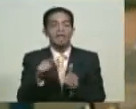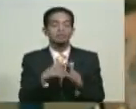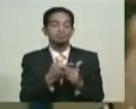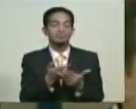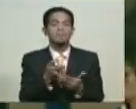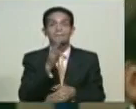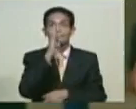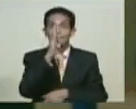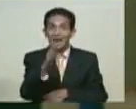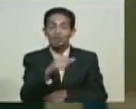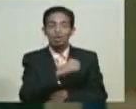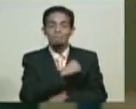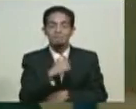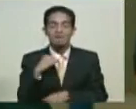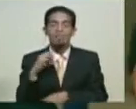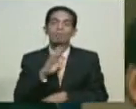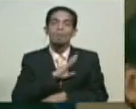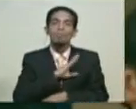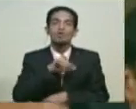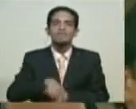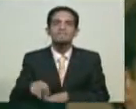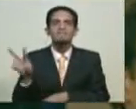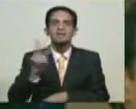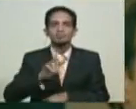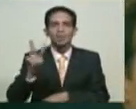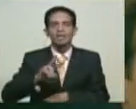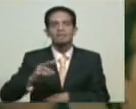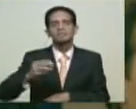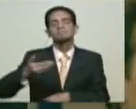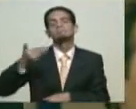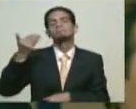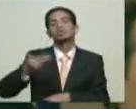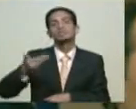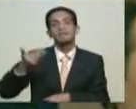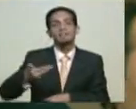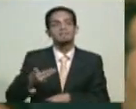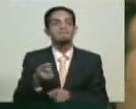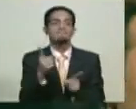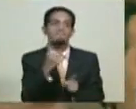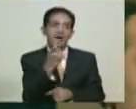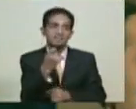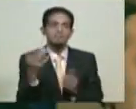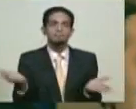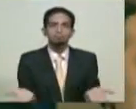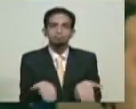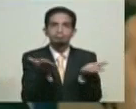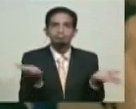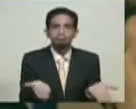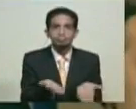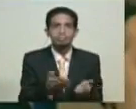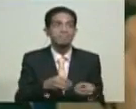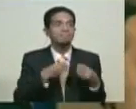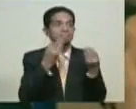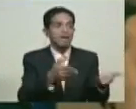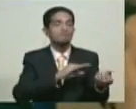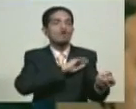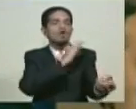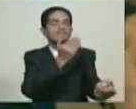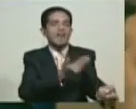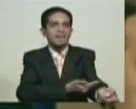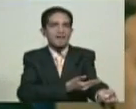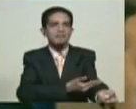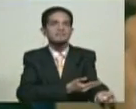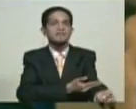nuestra, esta banca privada nacional, es importante y hay que fortalecerla, hay que patrimoniarla, hay que darle mecanismos para que crezca. Eso